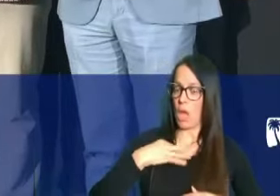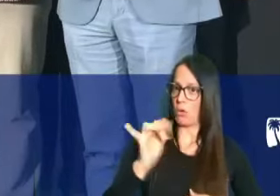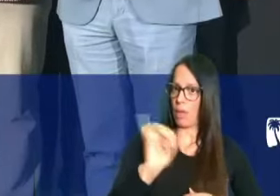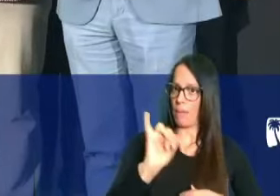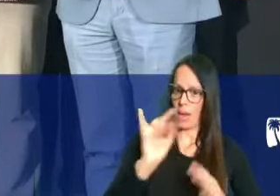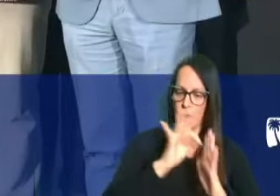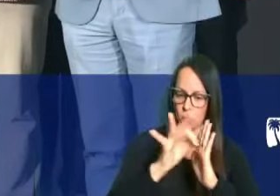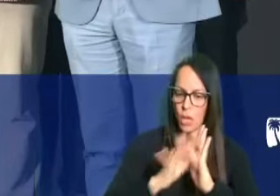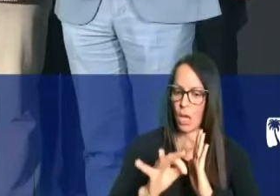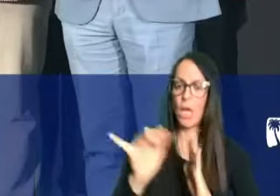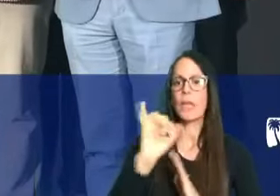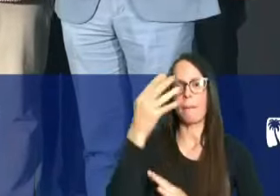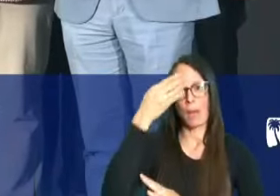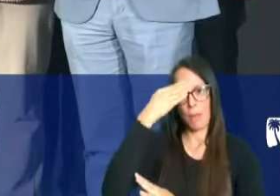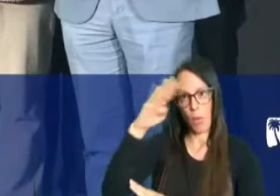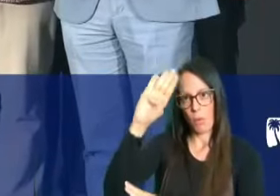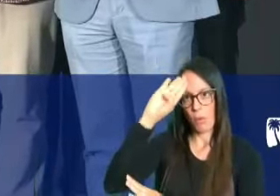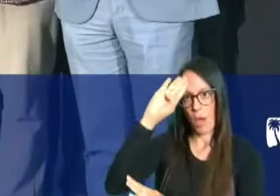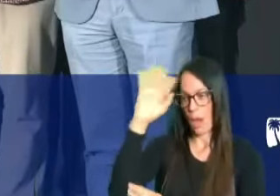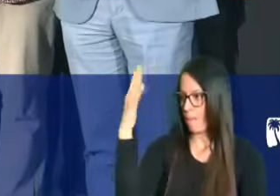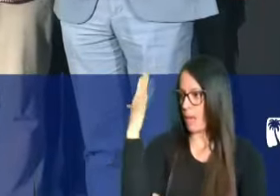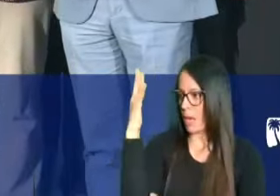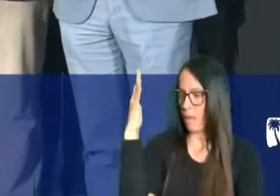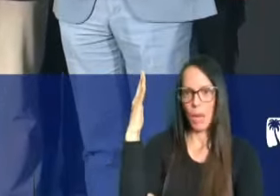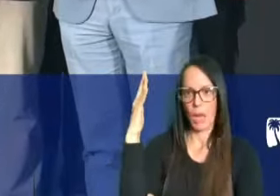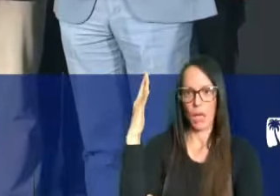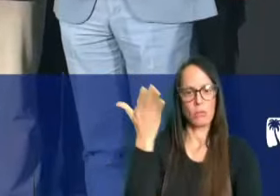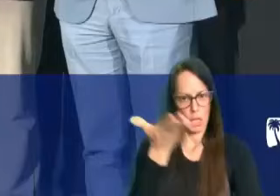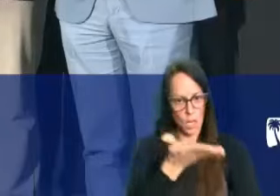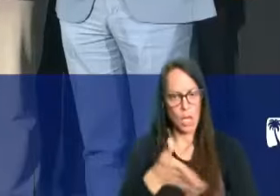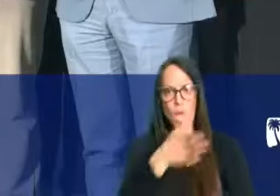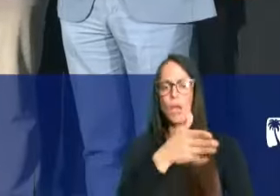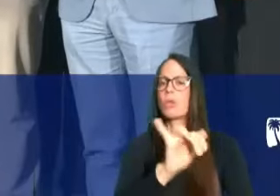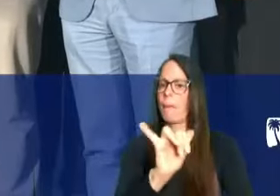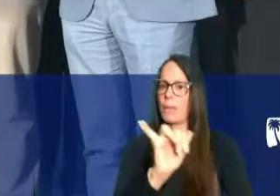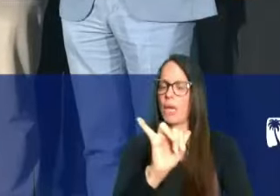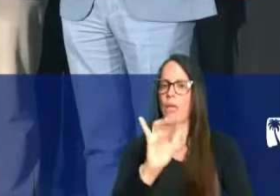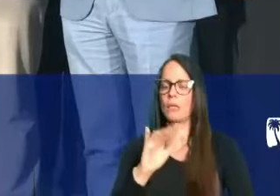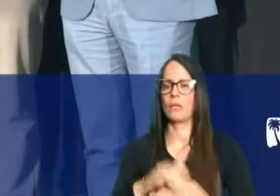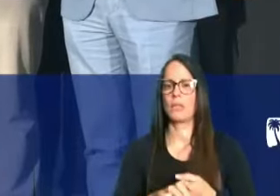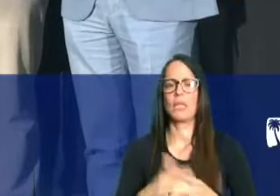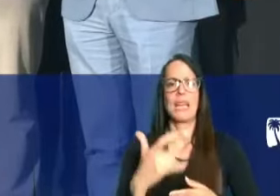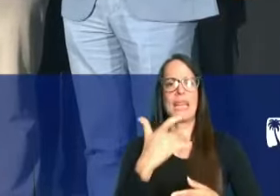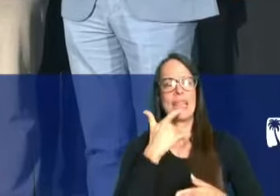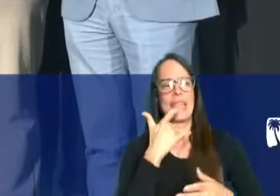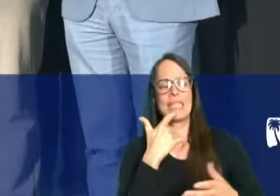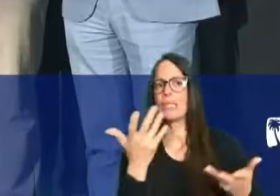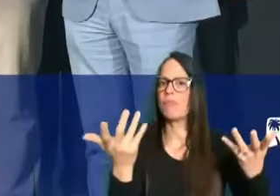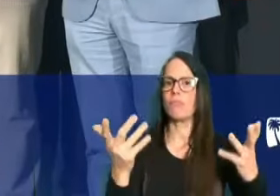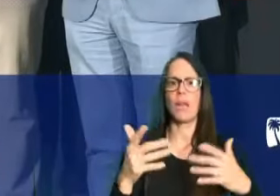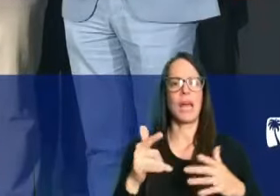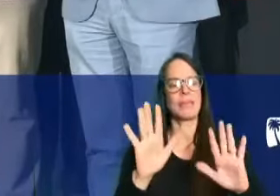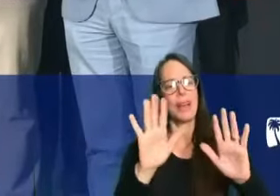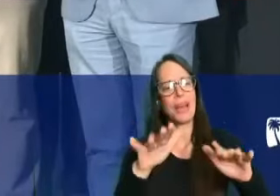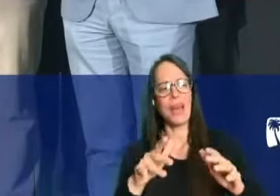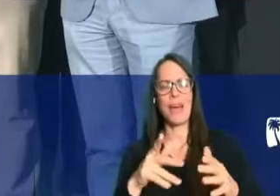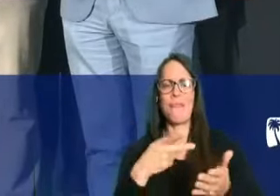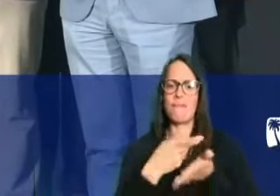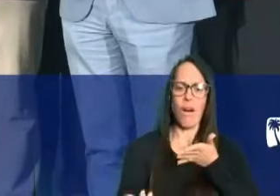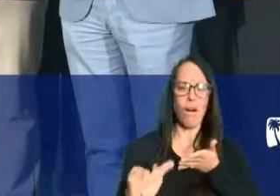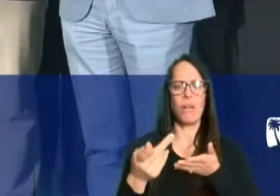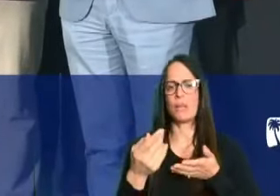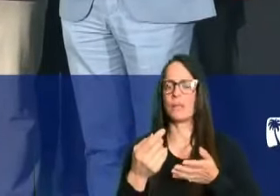partido popular como están los del pnp e cantar foul sin estar en la mesa Me parece que no es